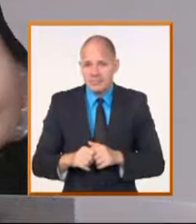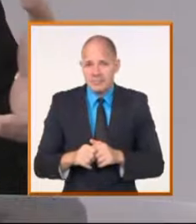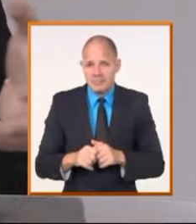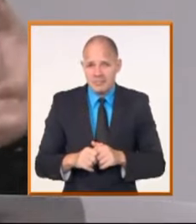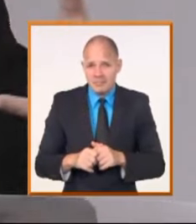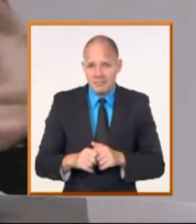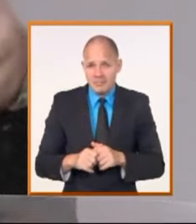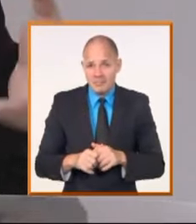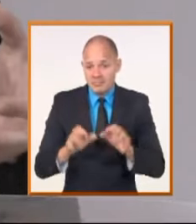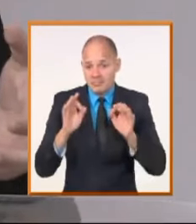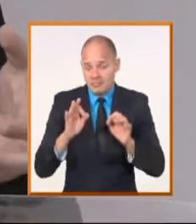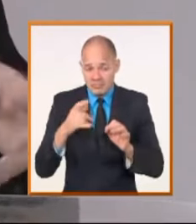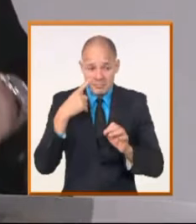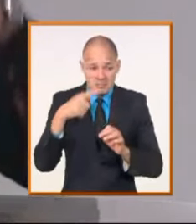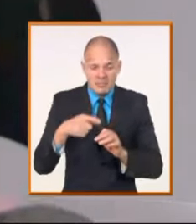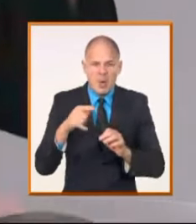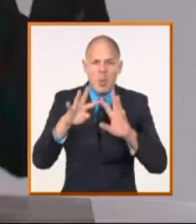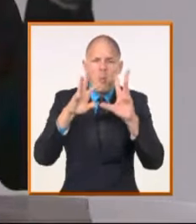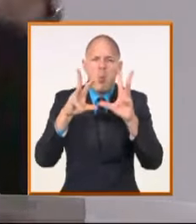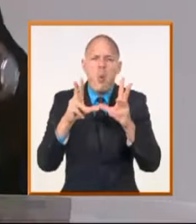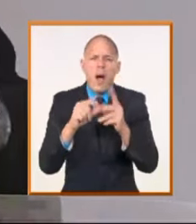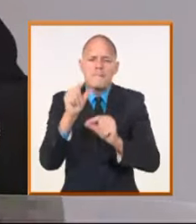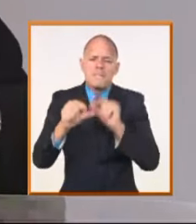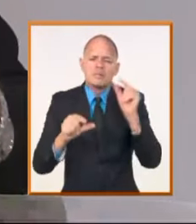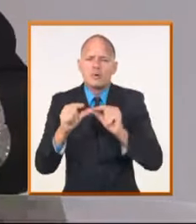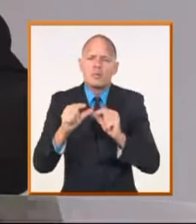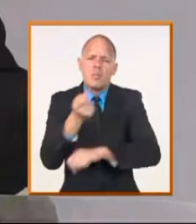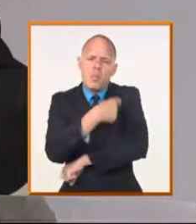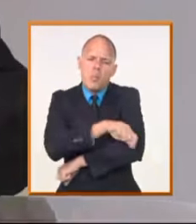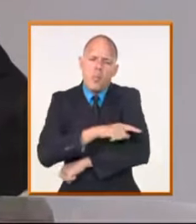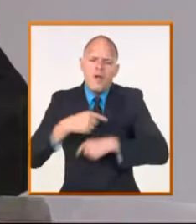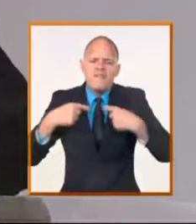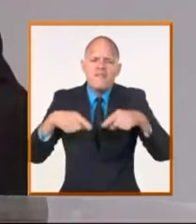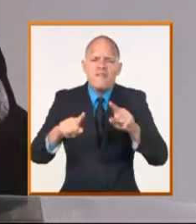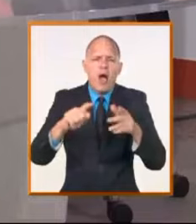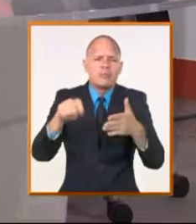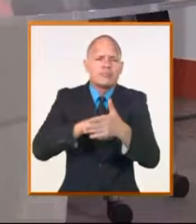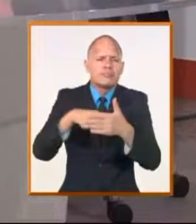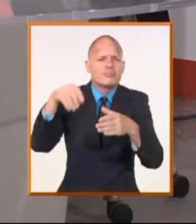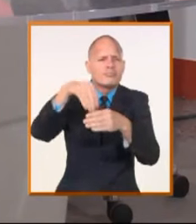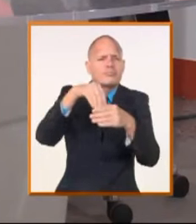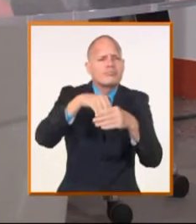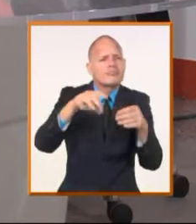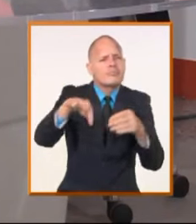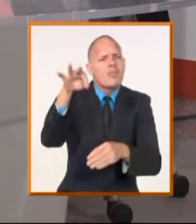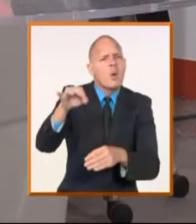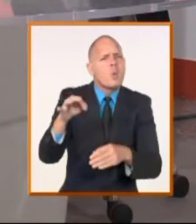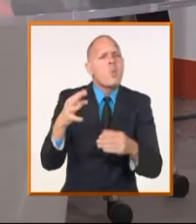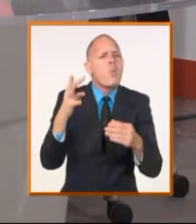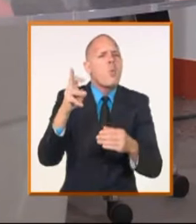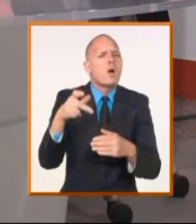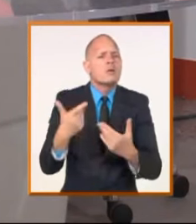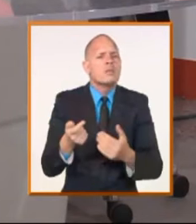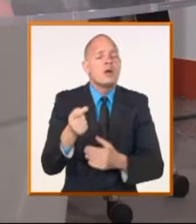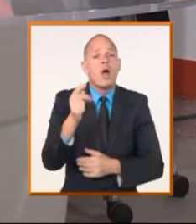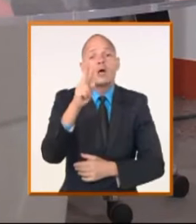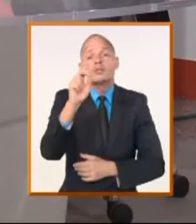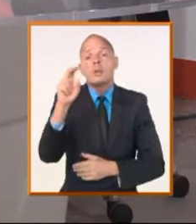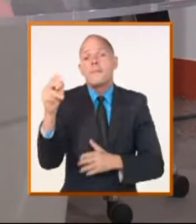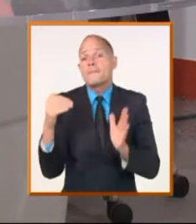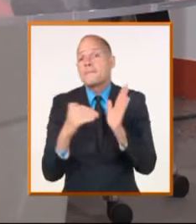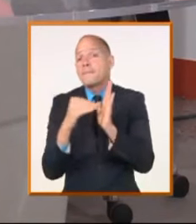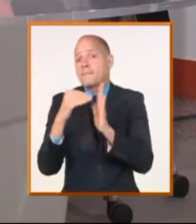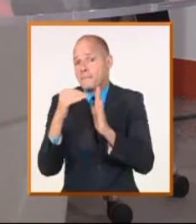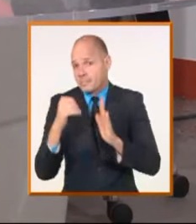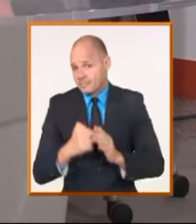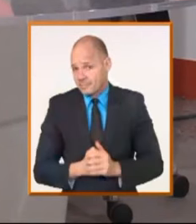200 millones, 250 millones aproximadamente, potencial, no la real, pero la potencial. O sea, todo eso significa que estas encuestas tienen un